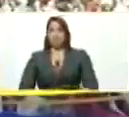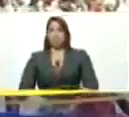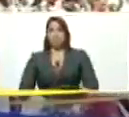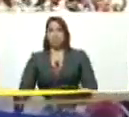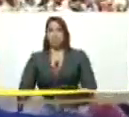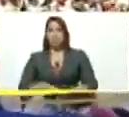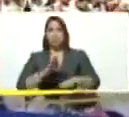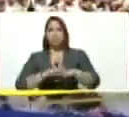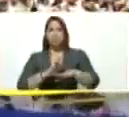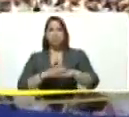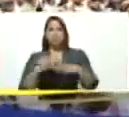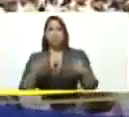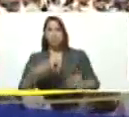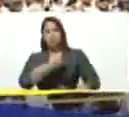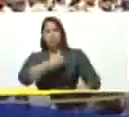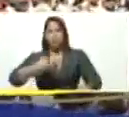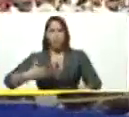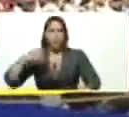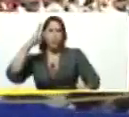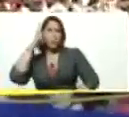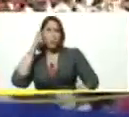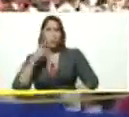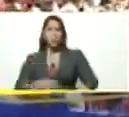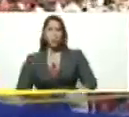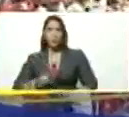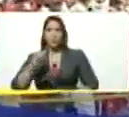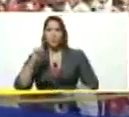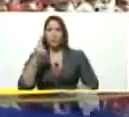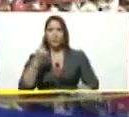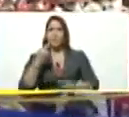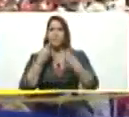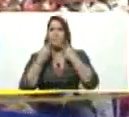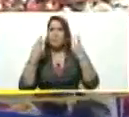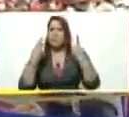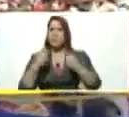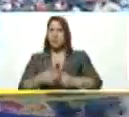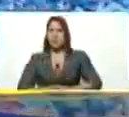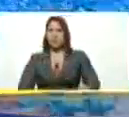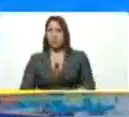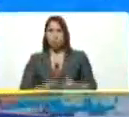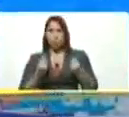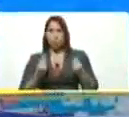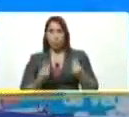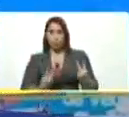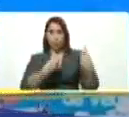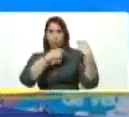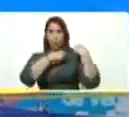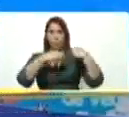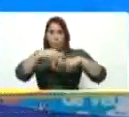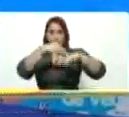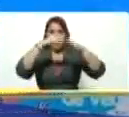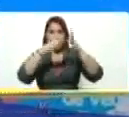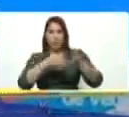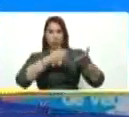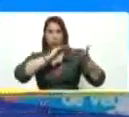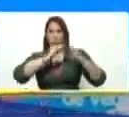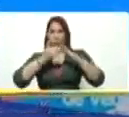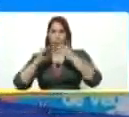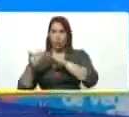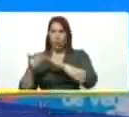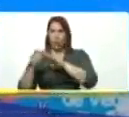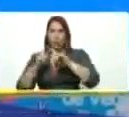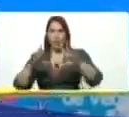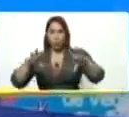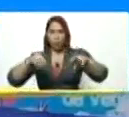porque quiero escuchar su primer mensaje como ministro comunero, para que